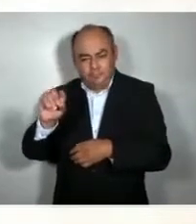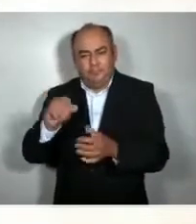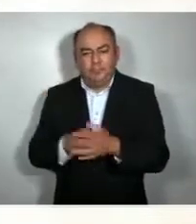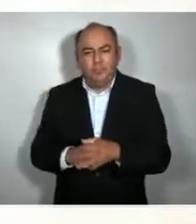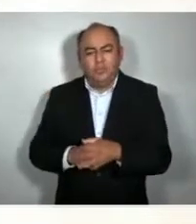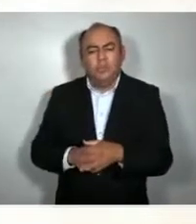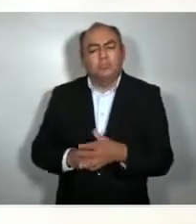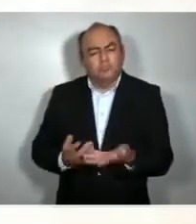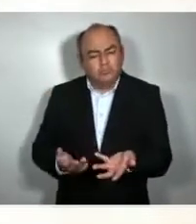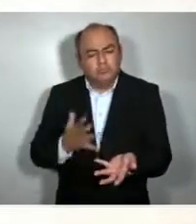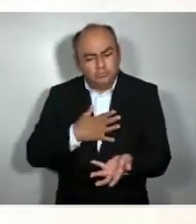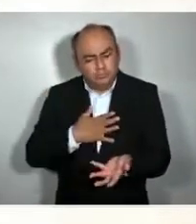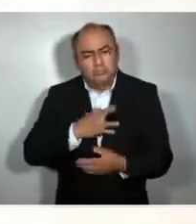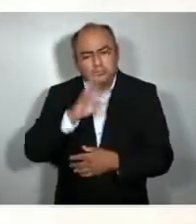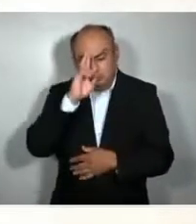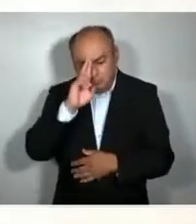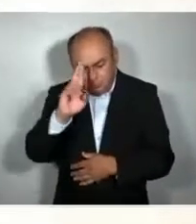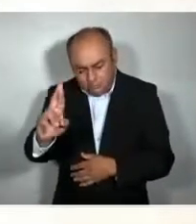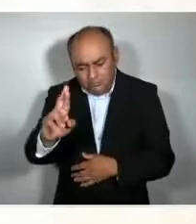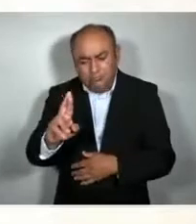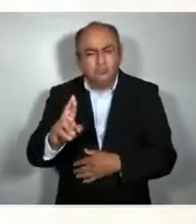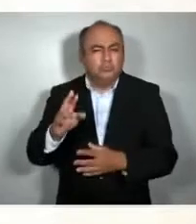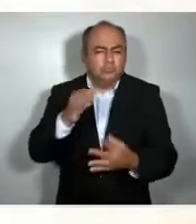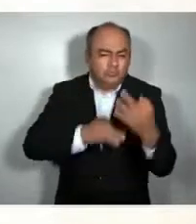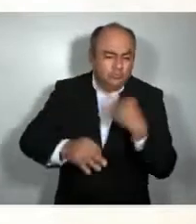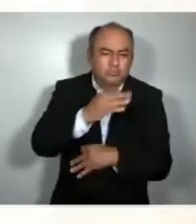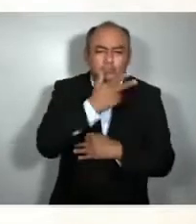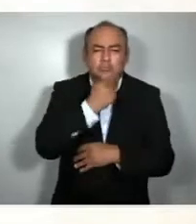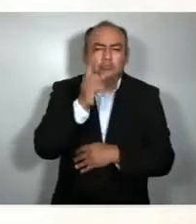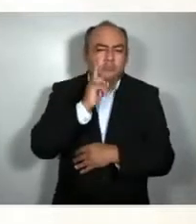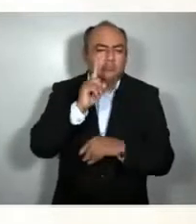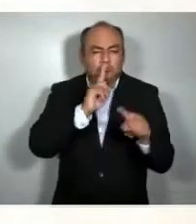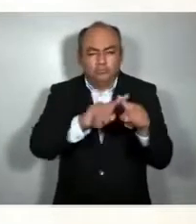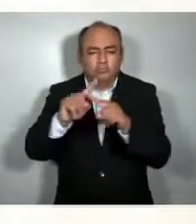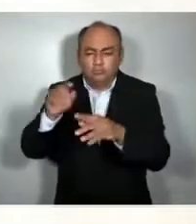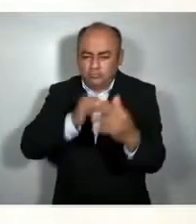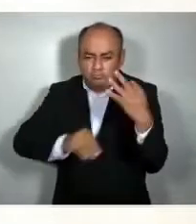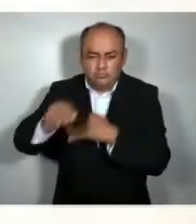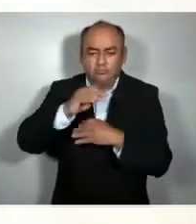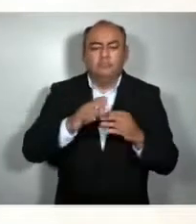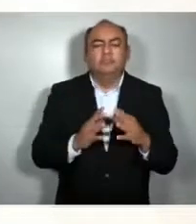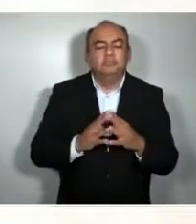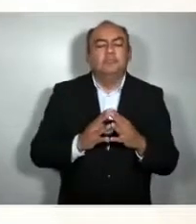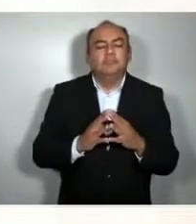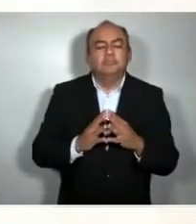mis respetos a todas y a todos los presentes.